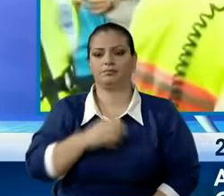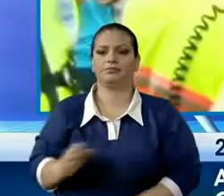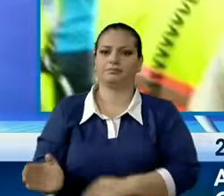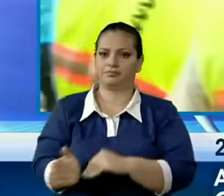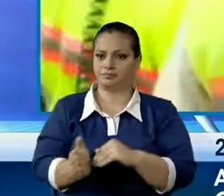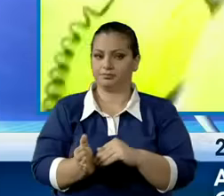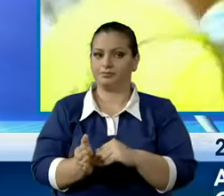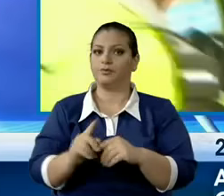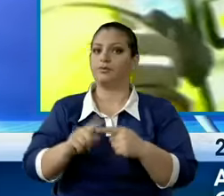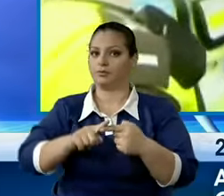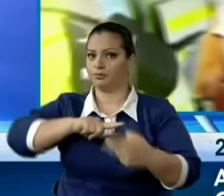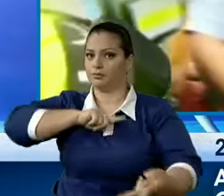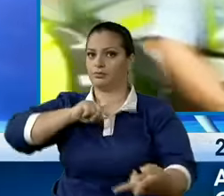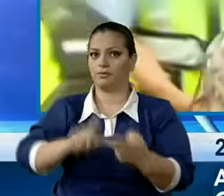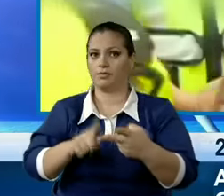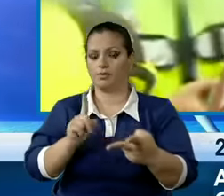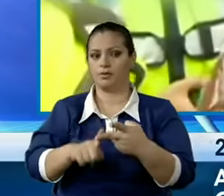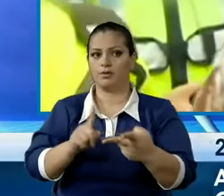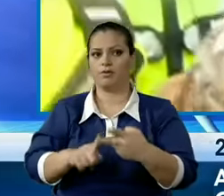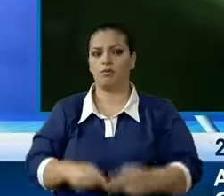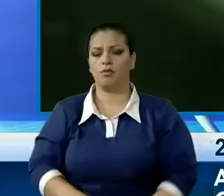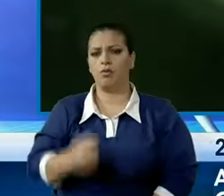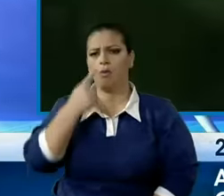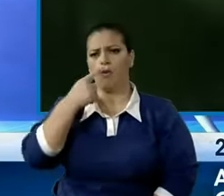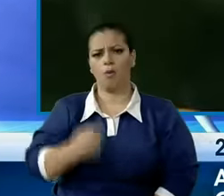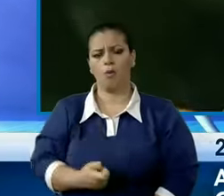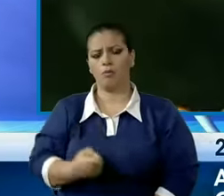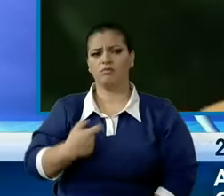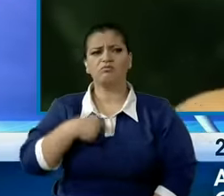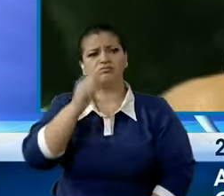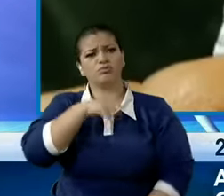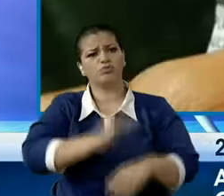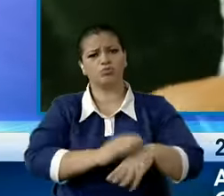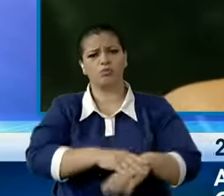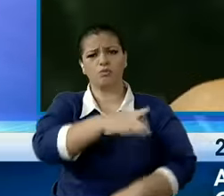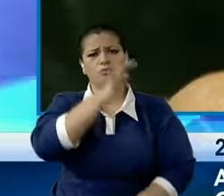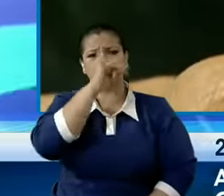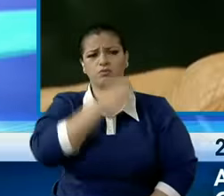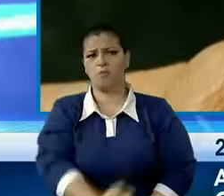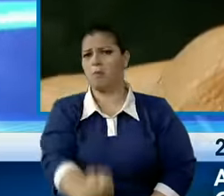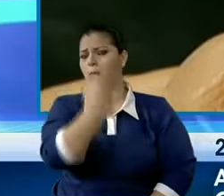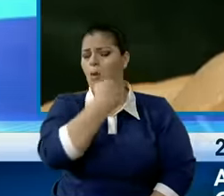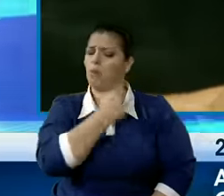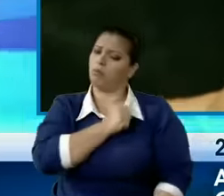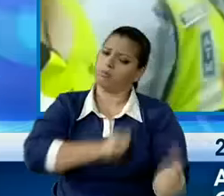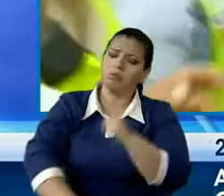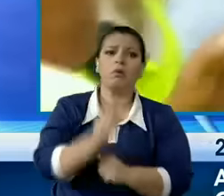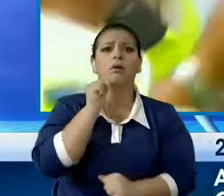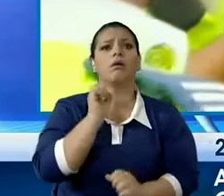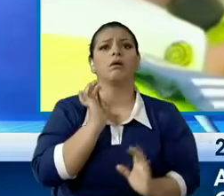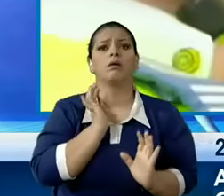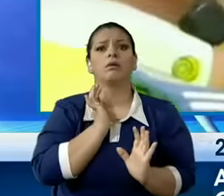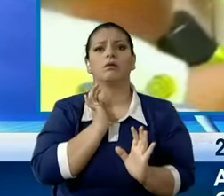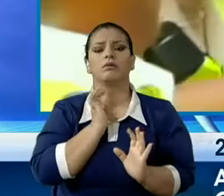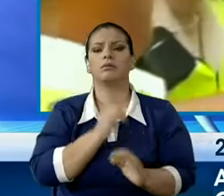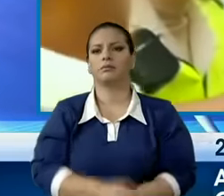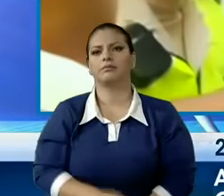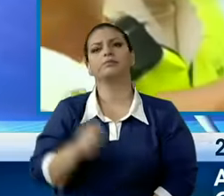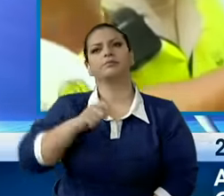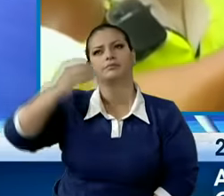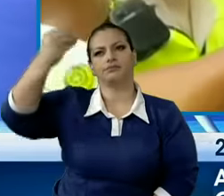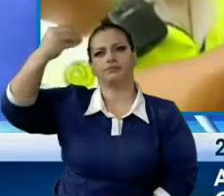a lo mejor hay cámaras. Van a poder servir de muchísimo en el esclarecimiento de este caso y saber exactamente qué fue lo que ocurrió. Lo que yo